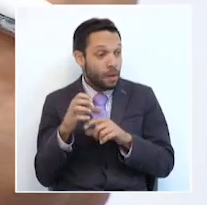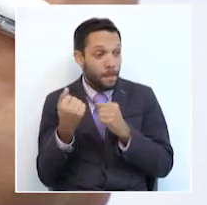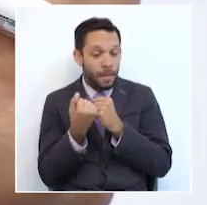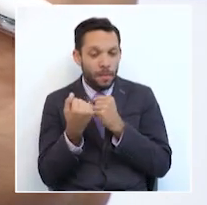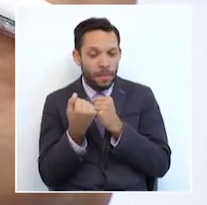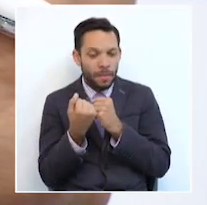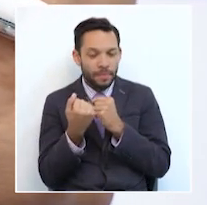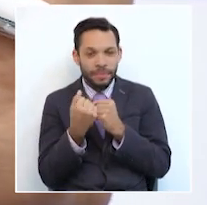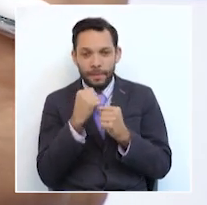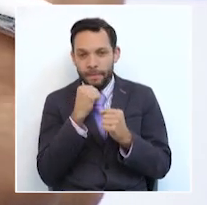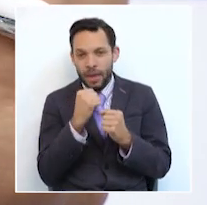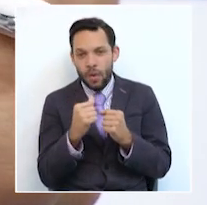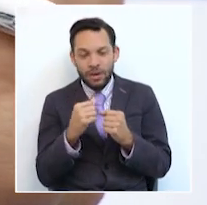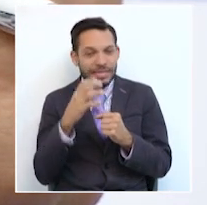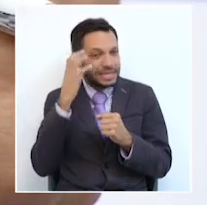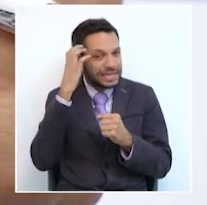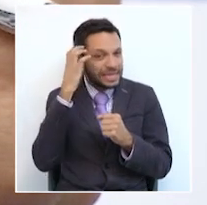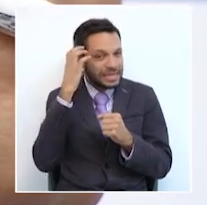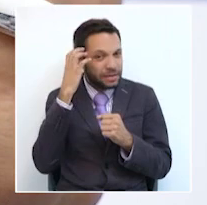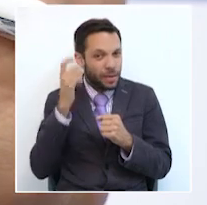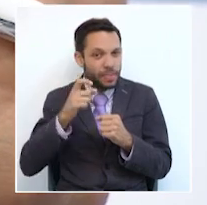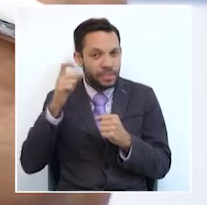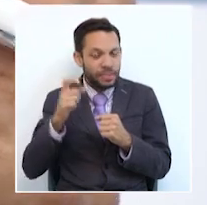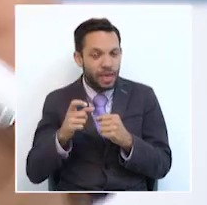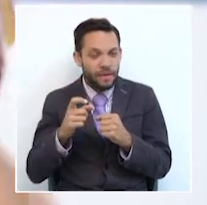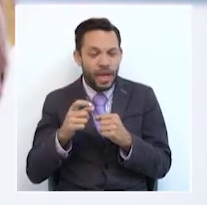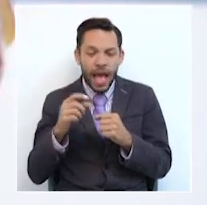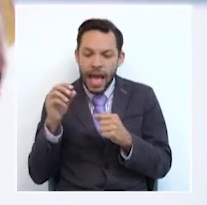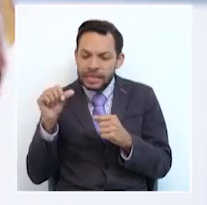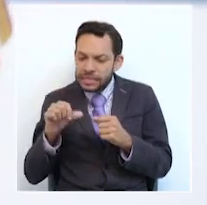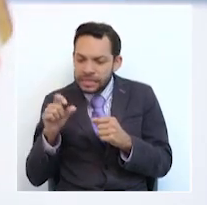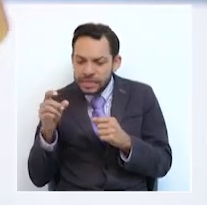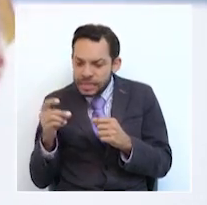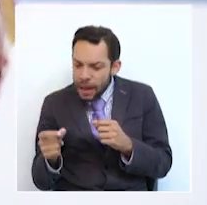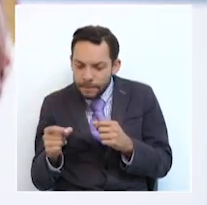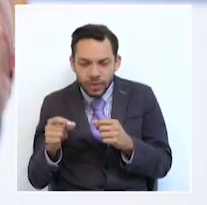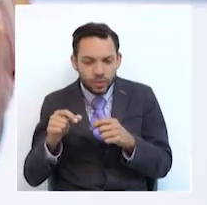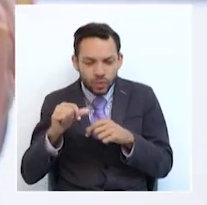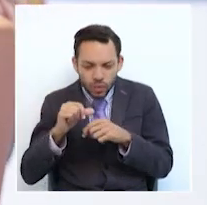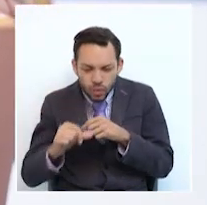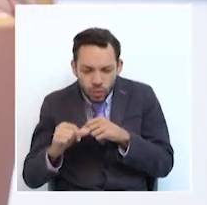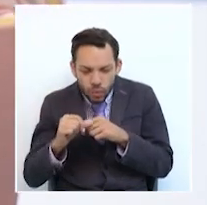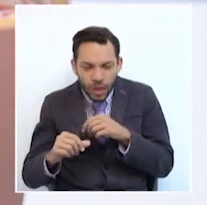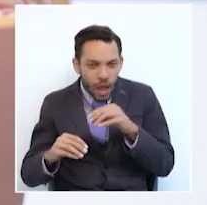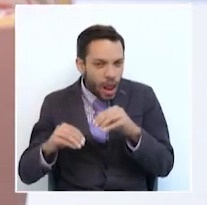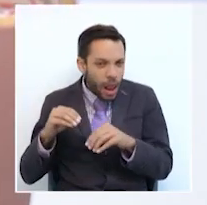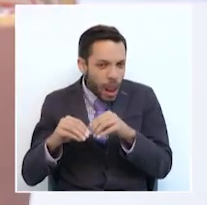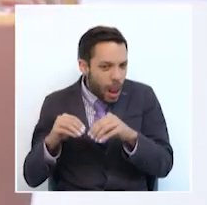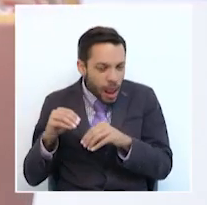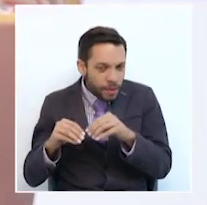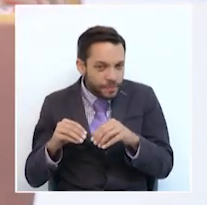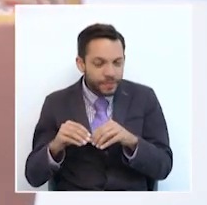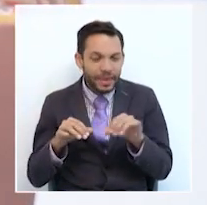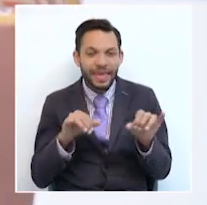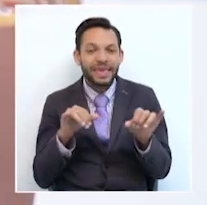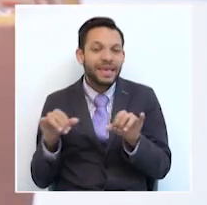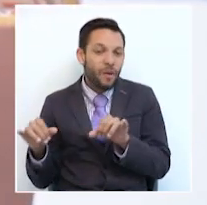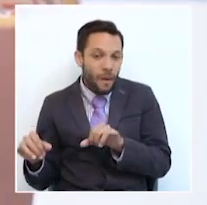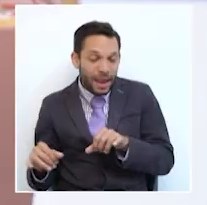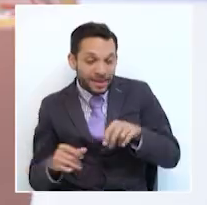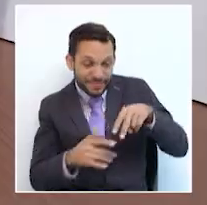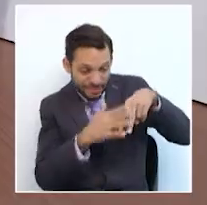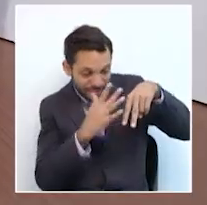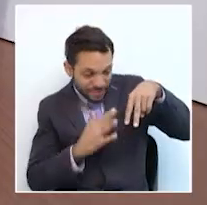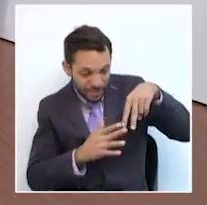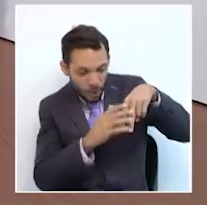pedazo del cerebro por eso hay que cerrar esas manitas como cuando la gente las en escleroterapia que tiene ahí dilatada la benita y uno la inyecta para